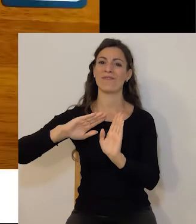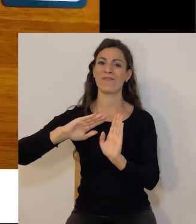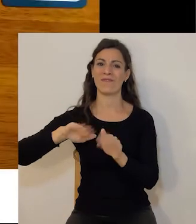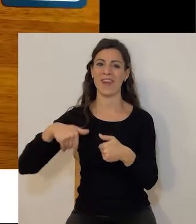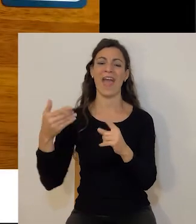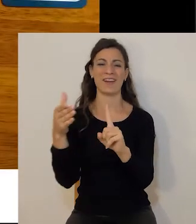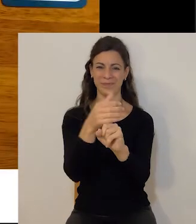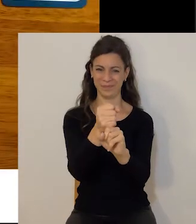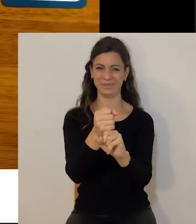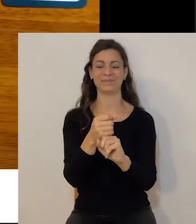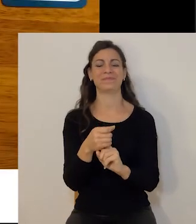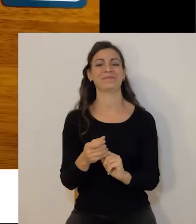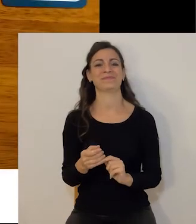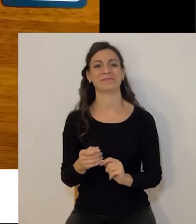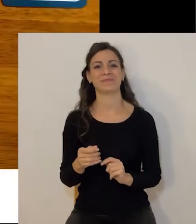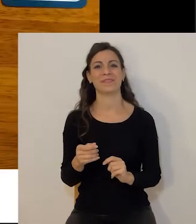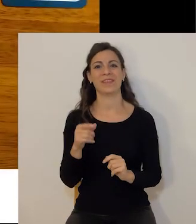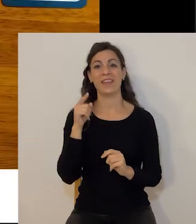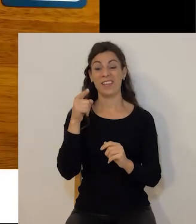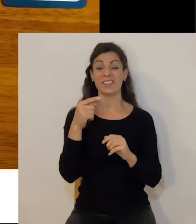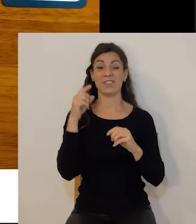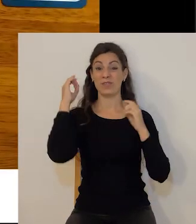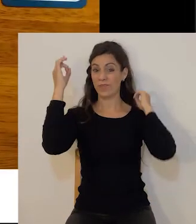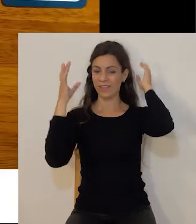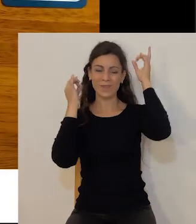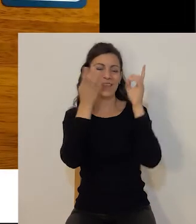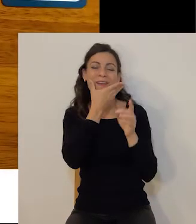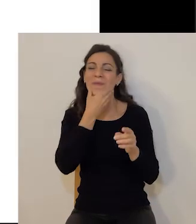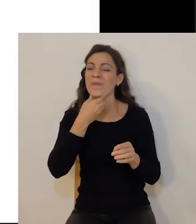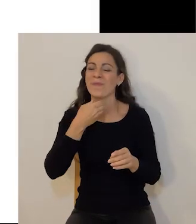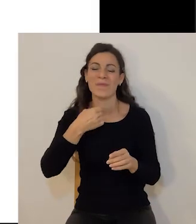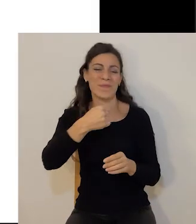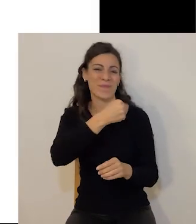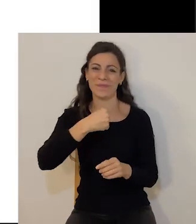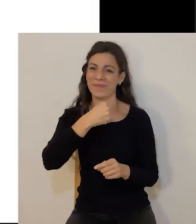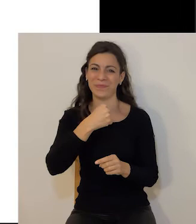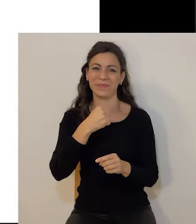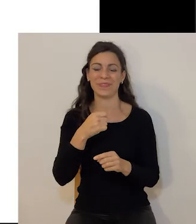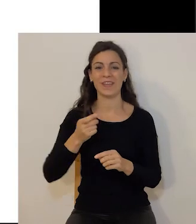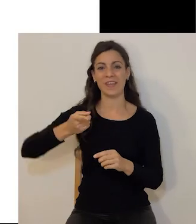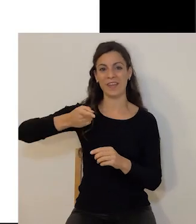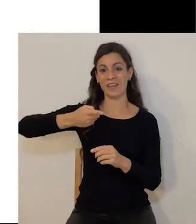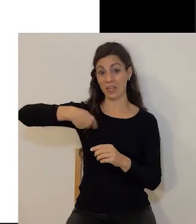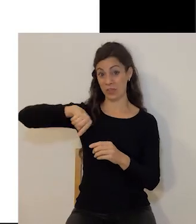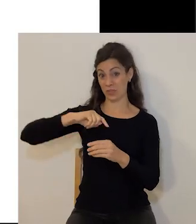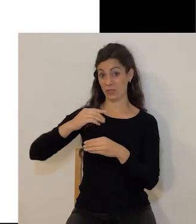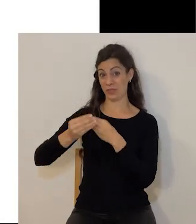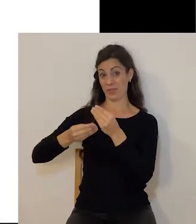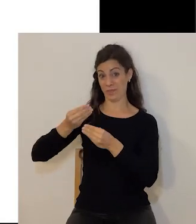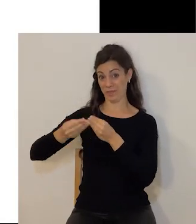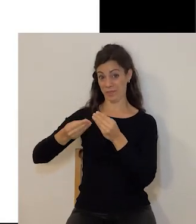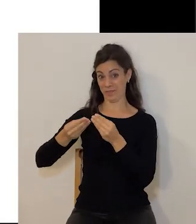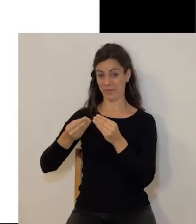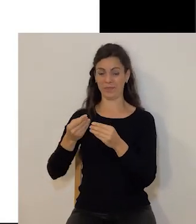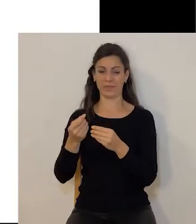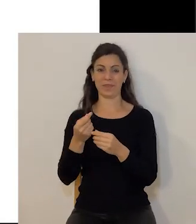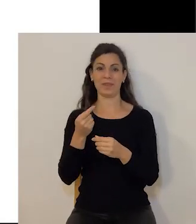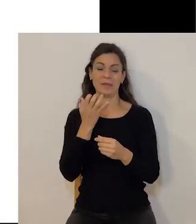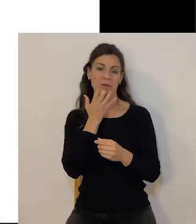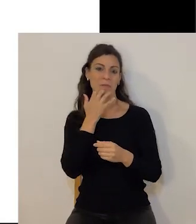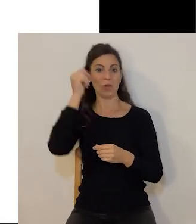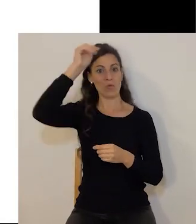¿no? Entonces, fijaros, bueno, esto es una actividad preciosa que lo hicimos con pues, un niño que